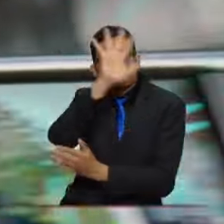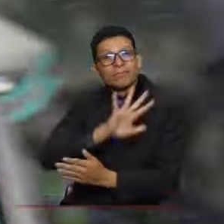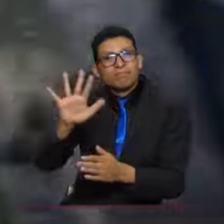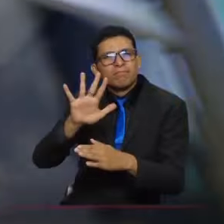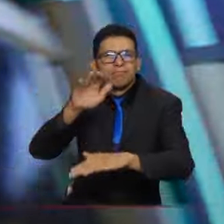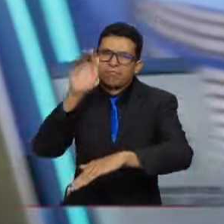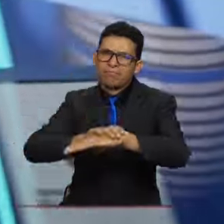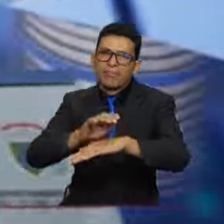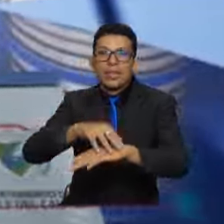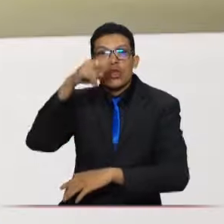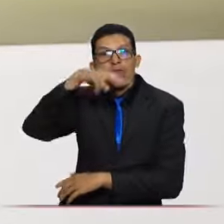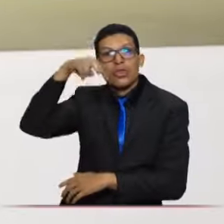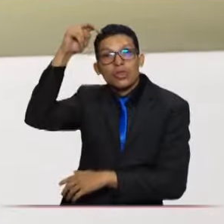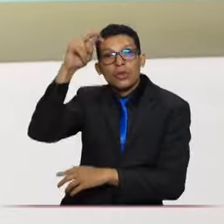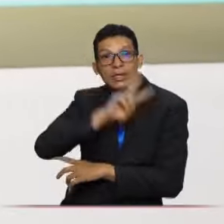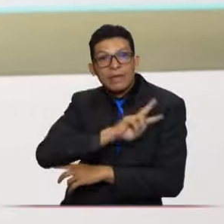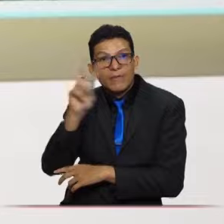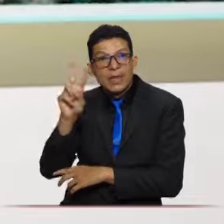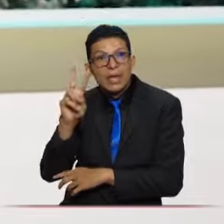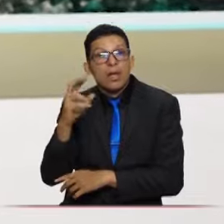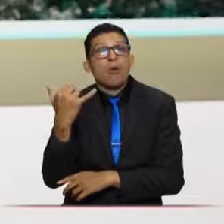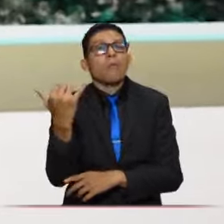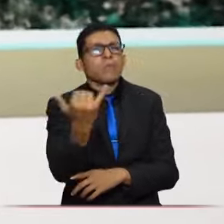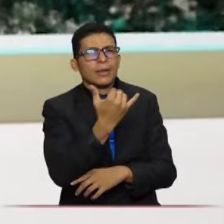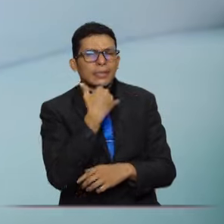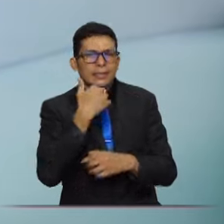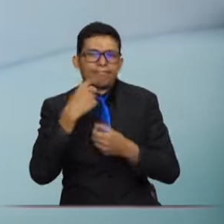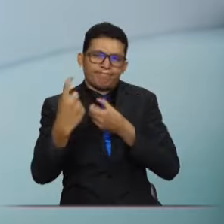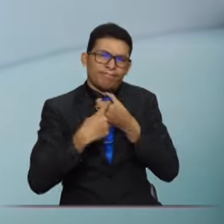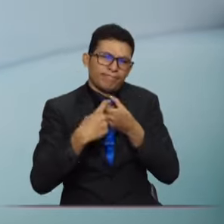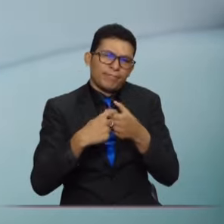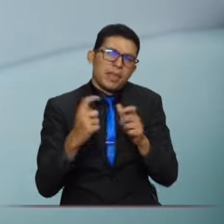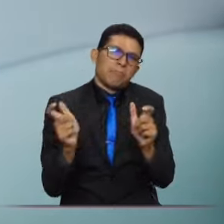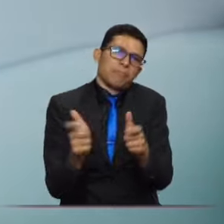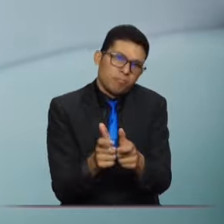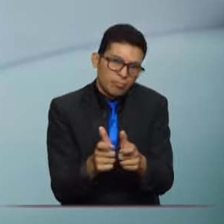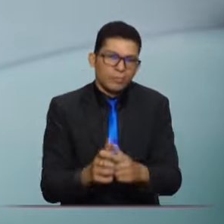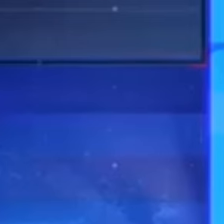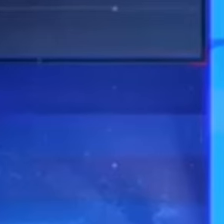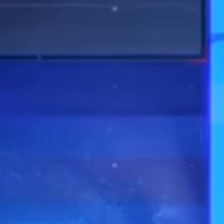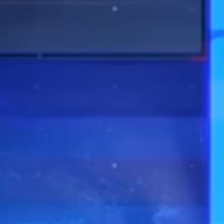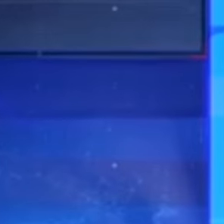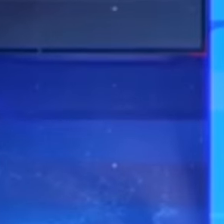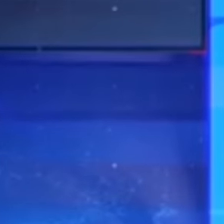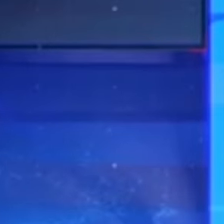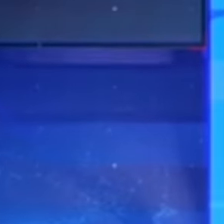especialmente es al norte del valle, desde donde hay menos demanda para acceder al Digicampus.